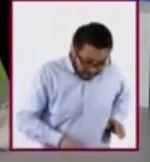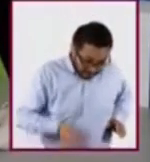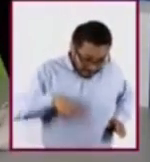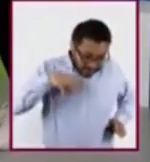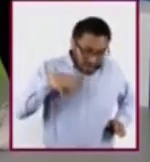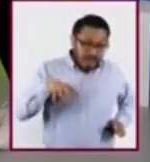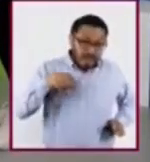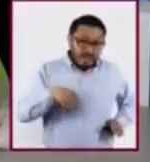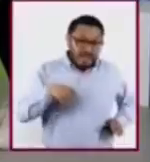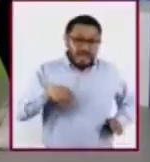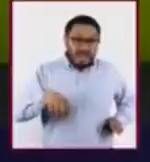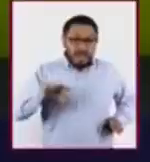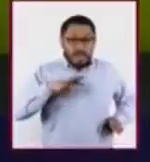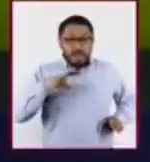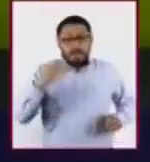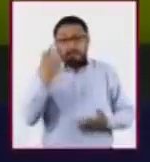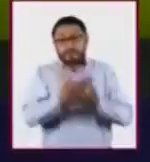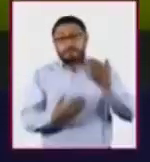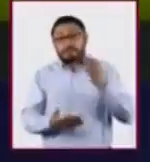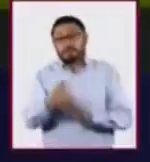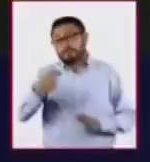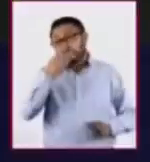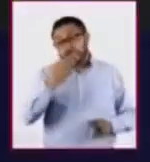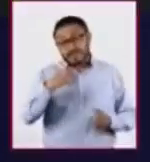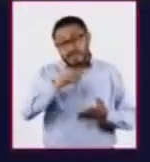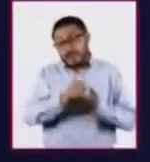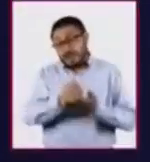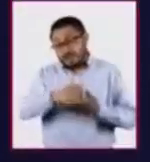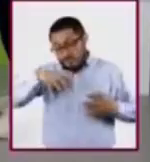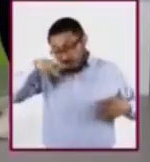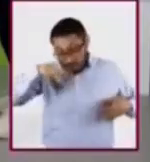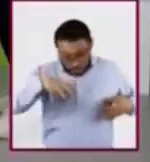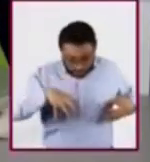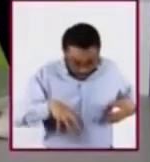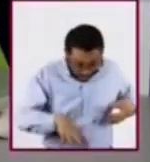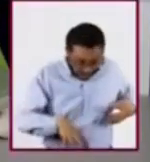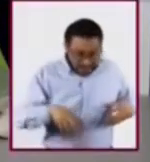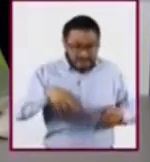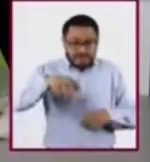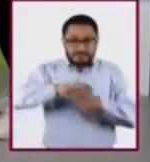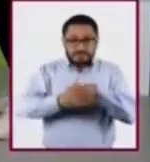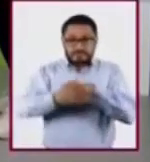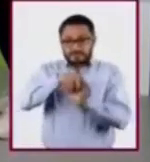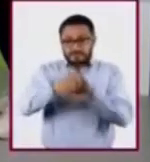vamos a sujetar cerca de la botella. Muy bien, las rodillas podemos